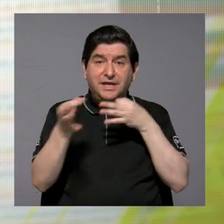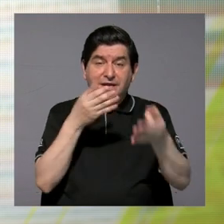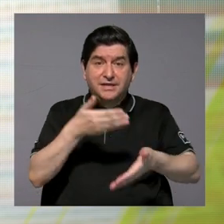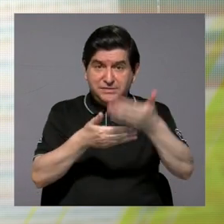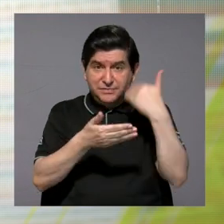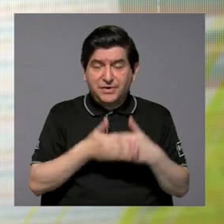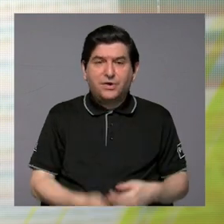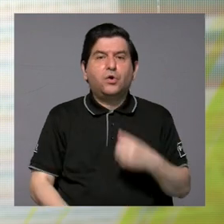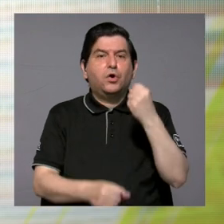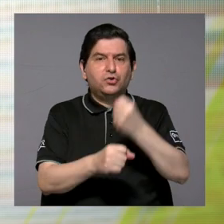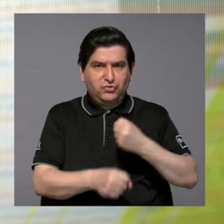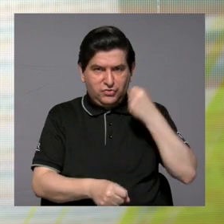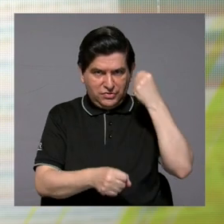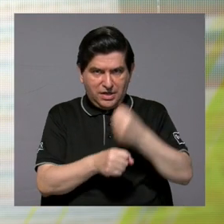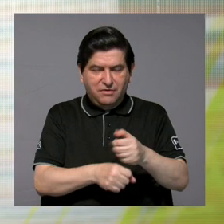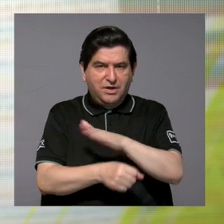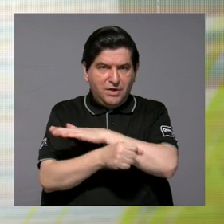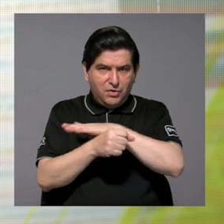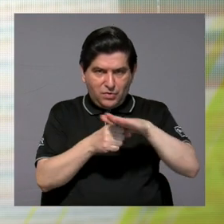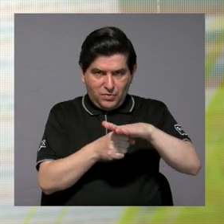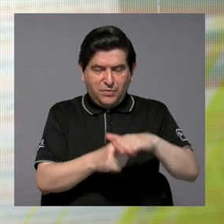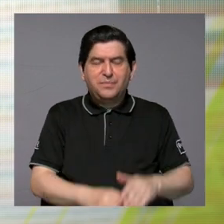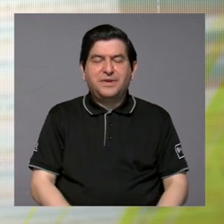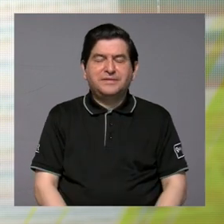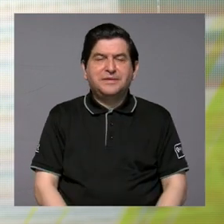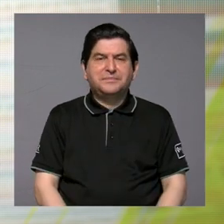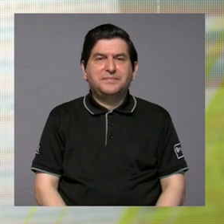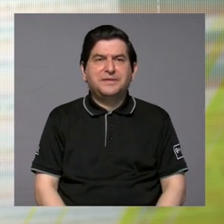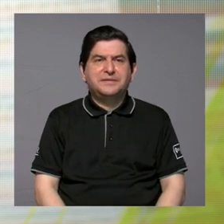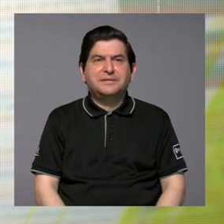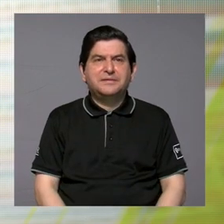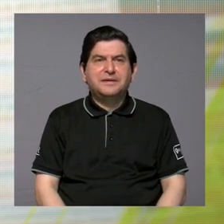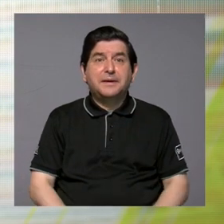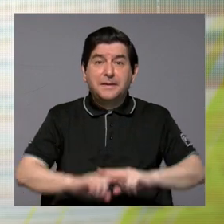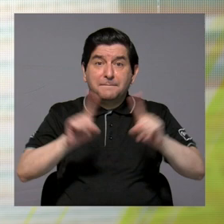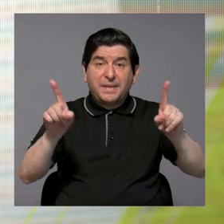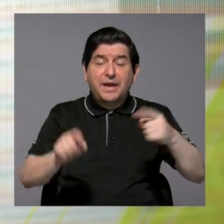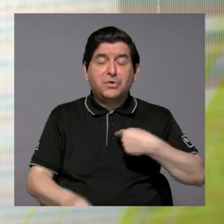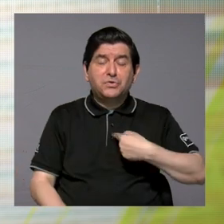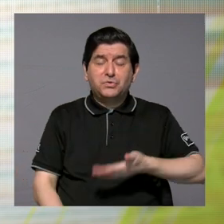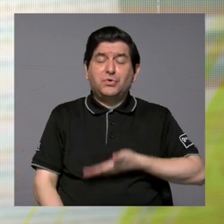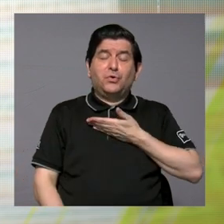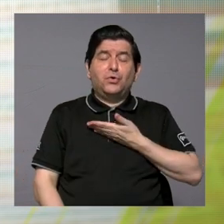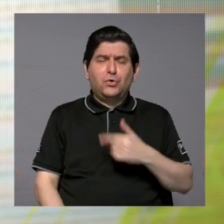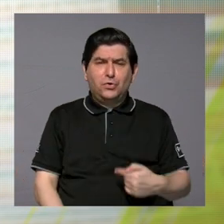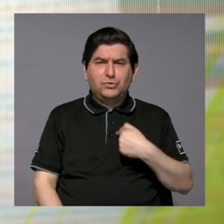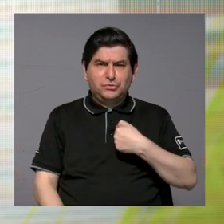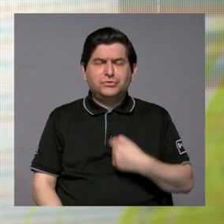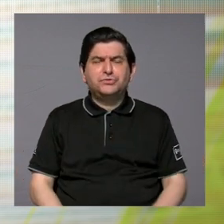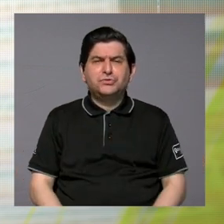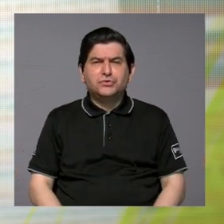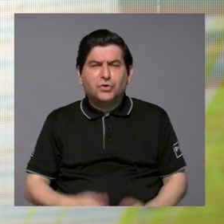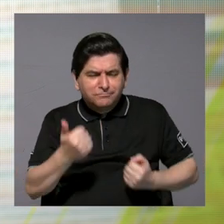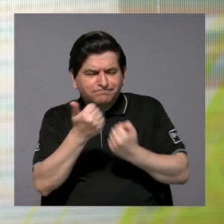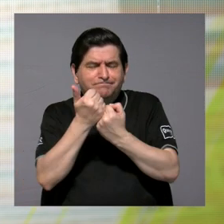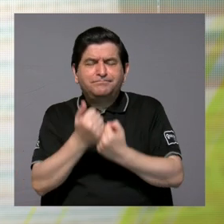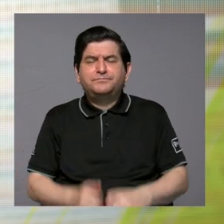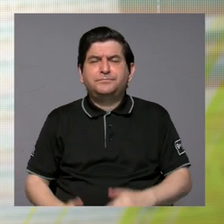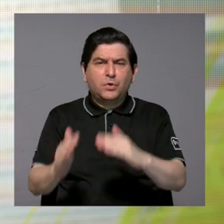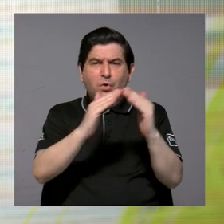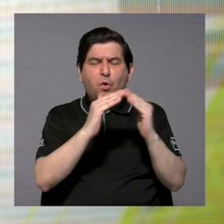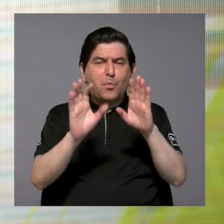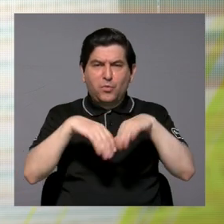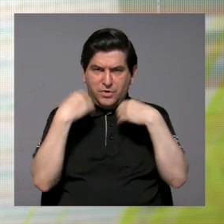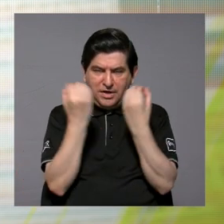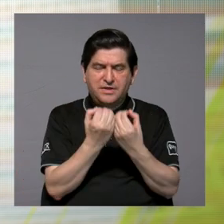como ya lo dijiste sale es un trabajo completamente pero me siento muy orgullosa yo soy una bandera de lom verde de